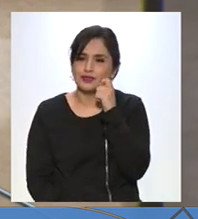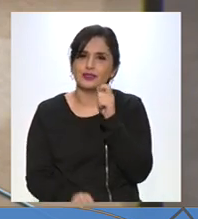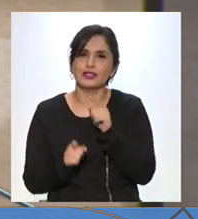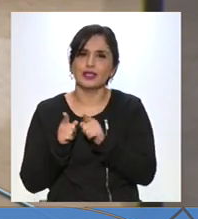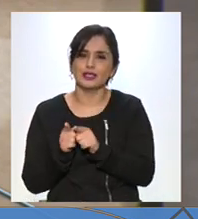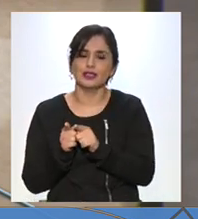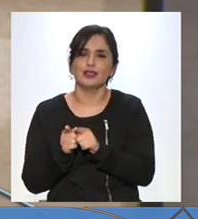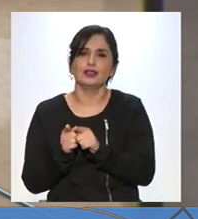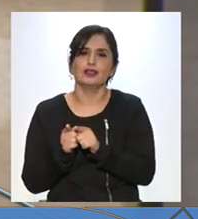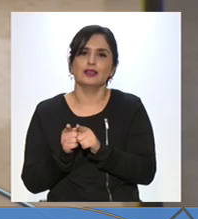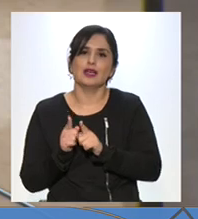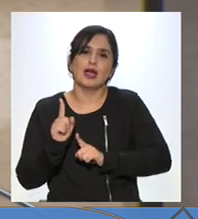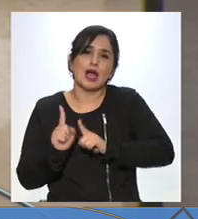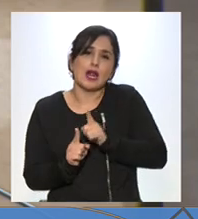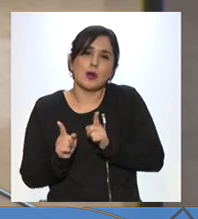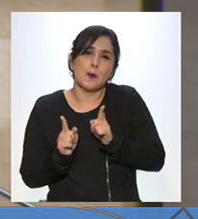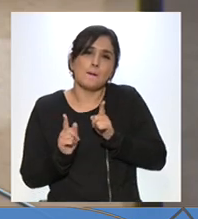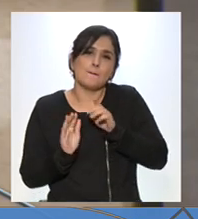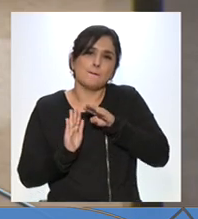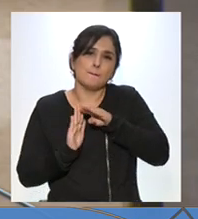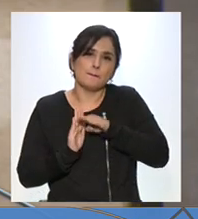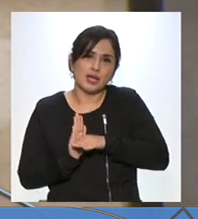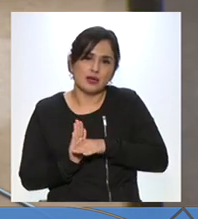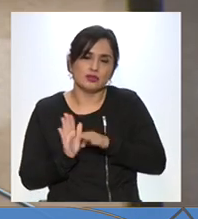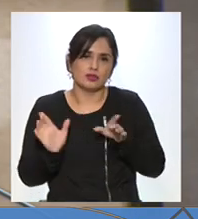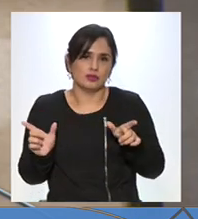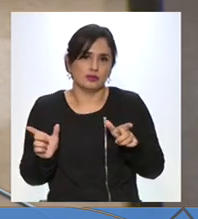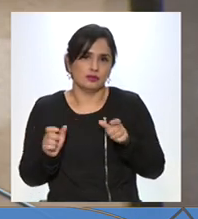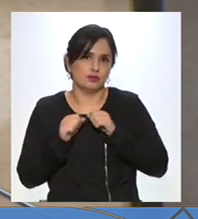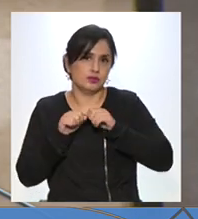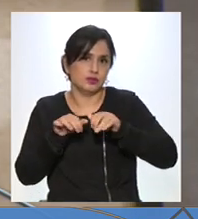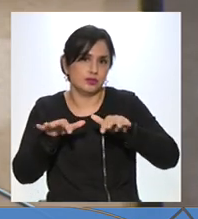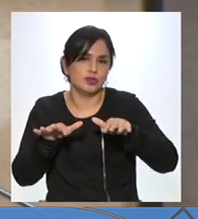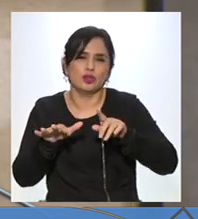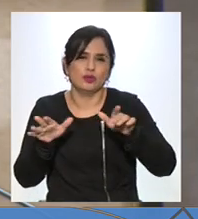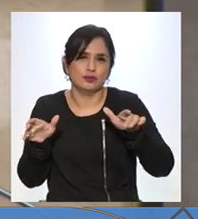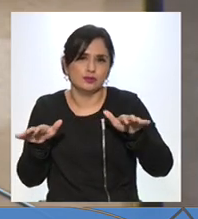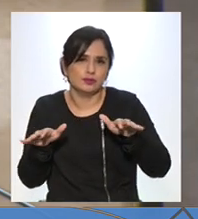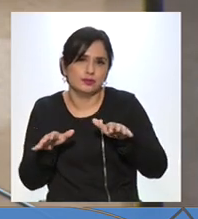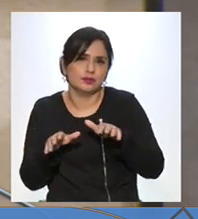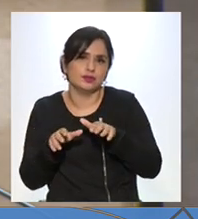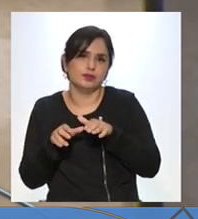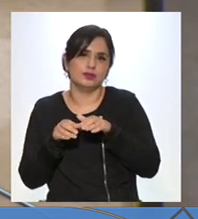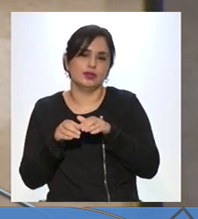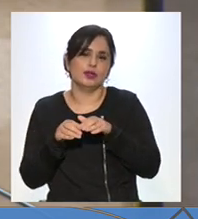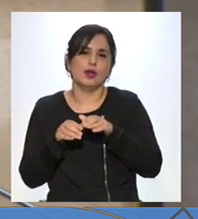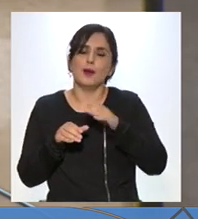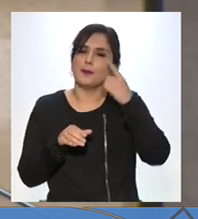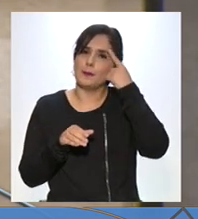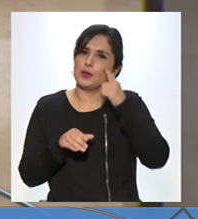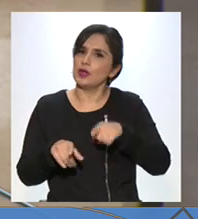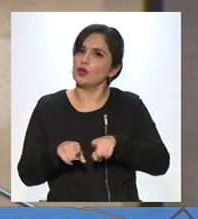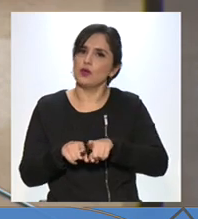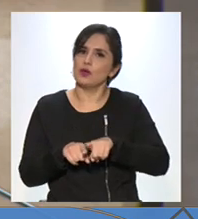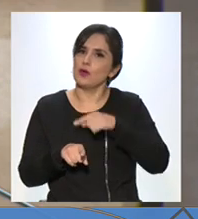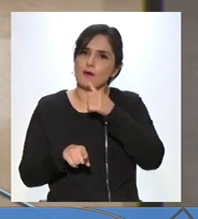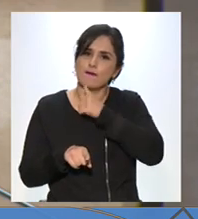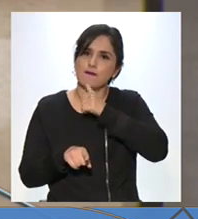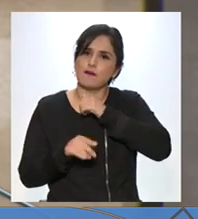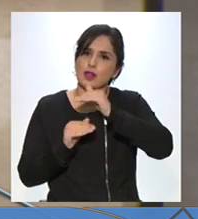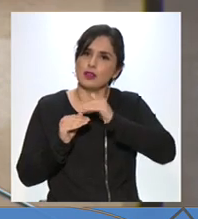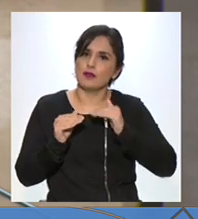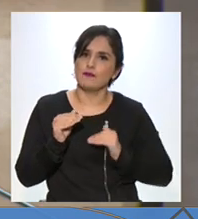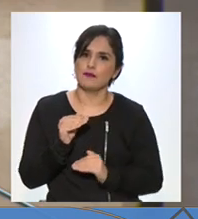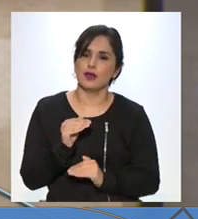que esta sea algo menos expansiva de lo que es. Pero todavía estamos muy por debajo